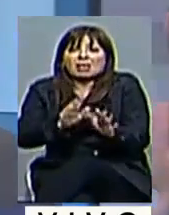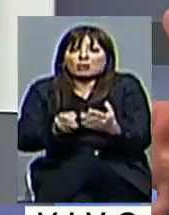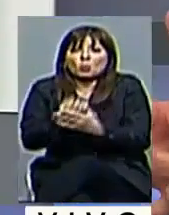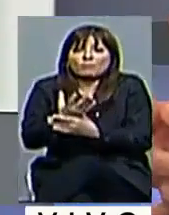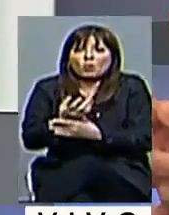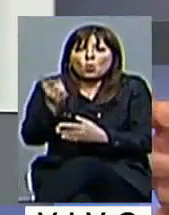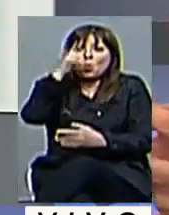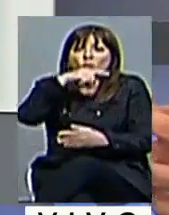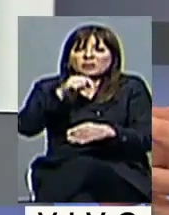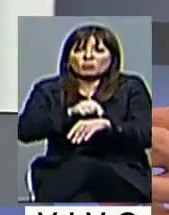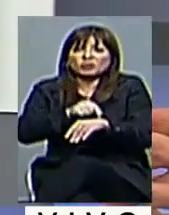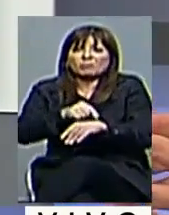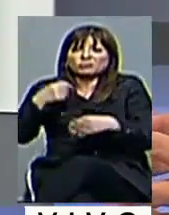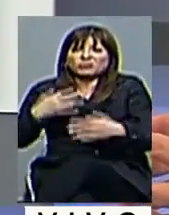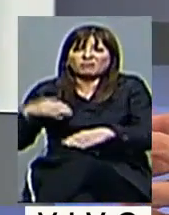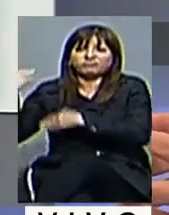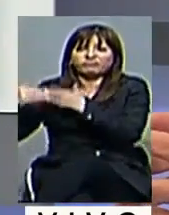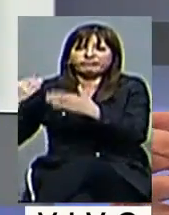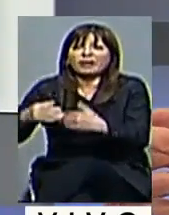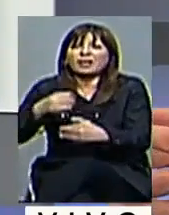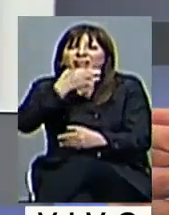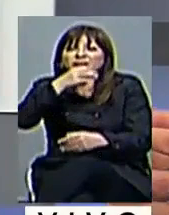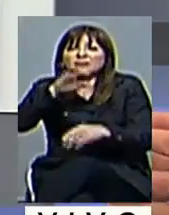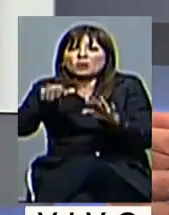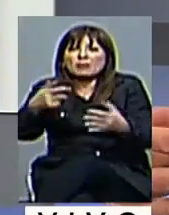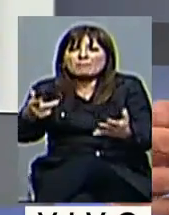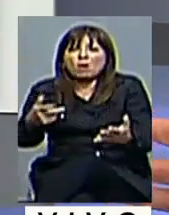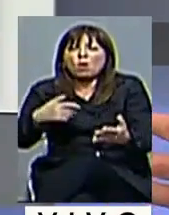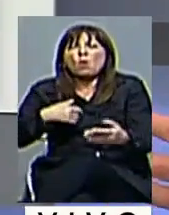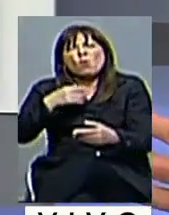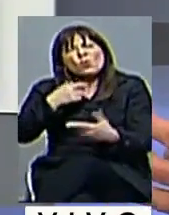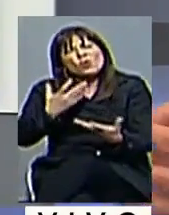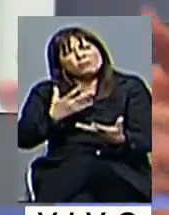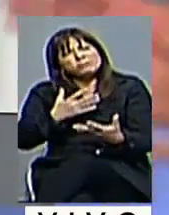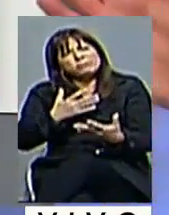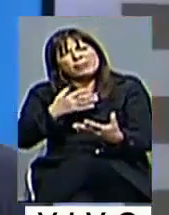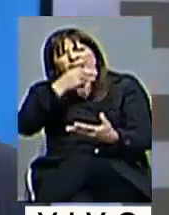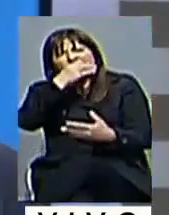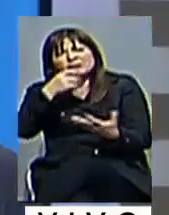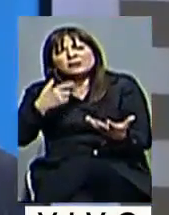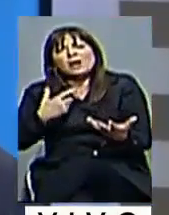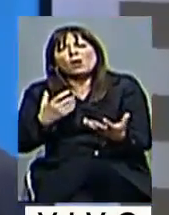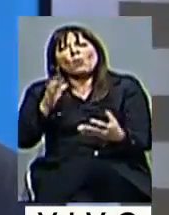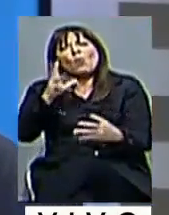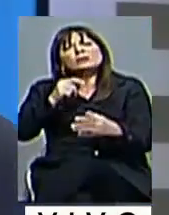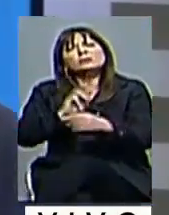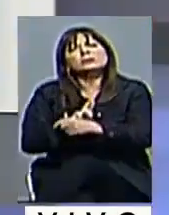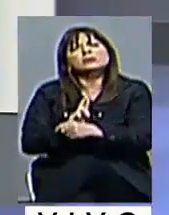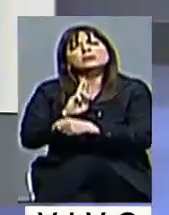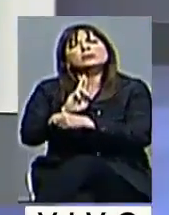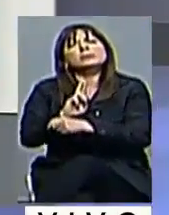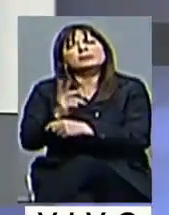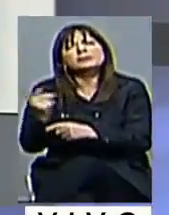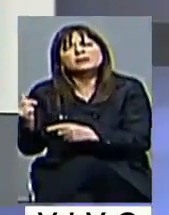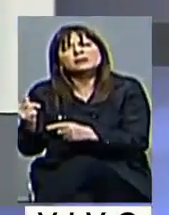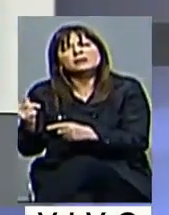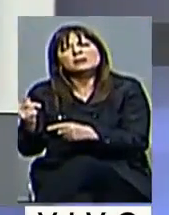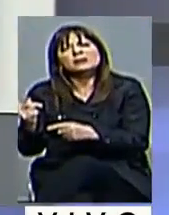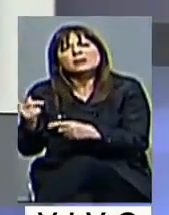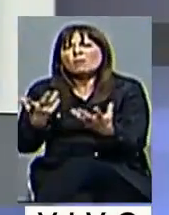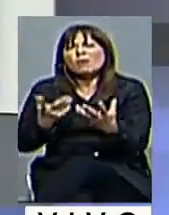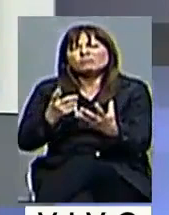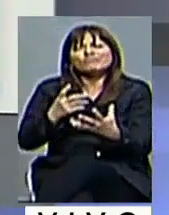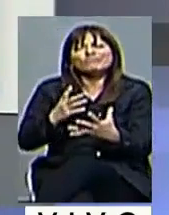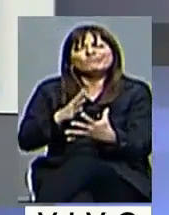tiempo. Pero si uno quisiera decir, bueno, ¿y cuánto podría representar ahora ese fue explícito, discurso? Clarito. Sí, ahora fue explícito, pero lo claro. podíamos